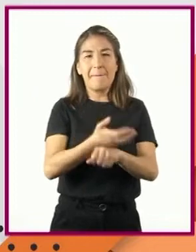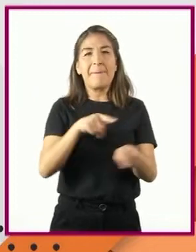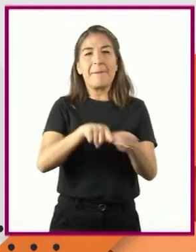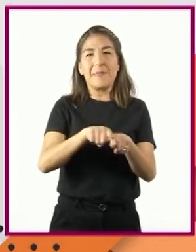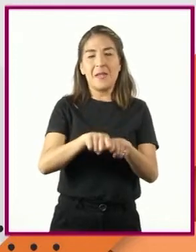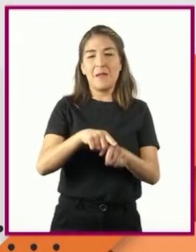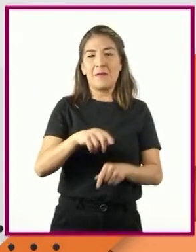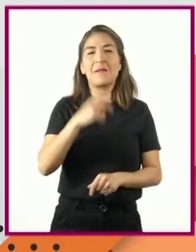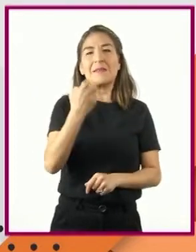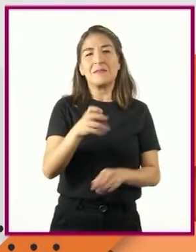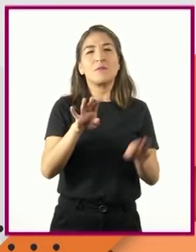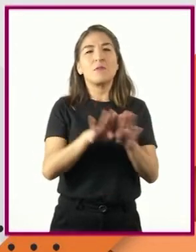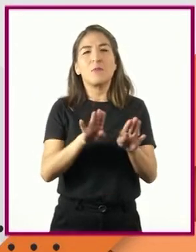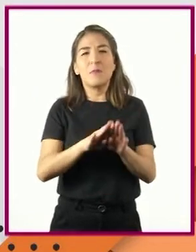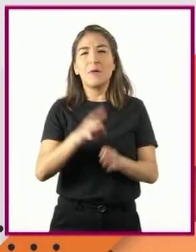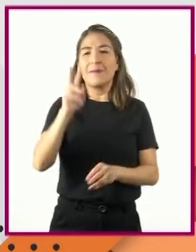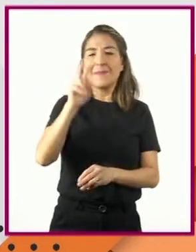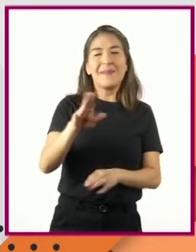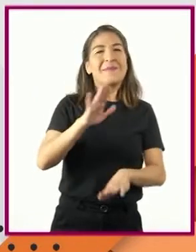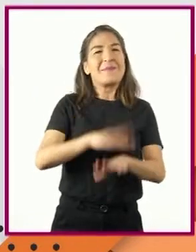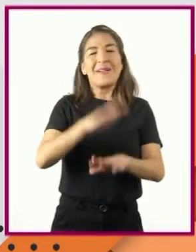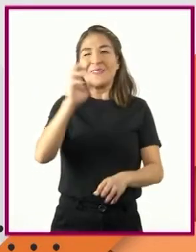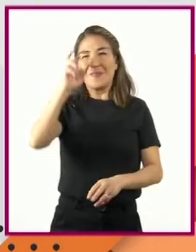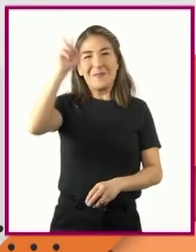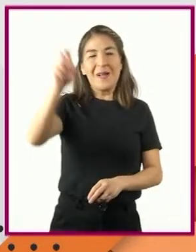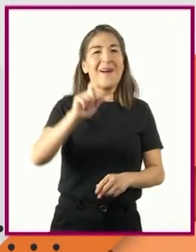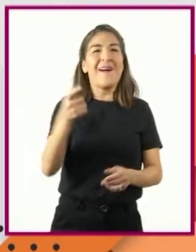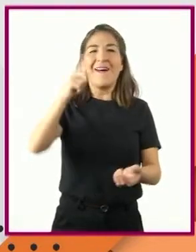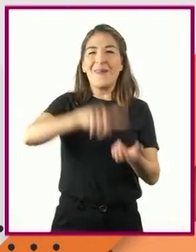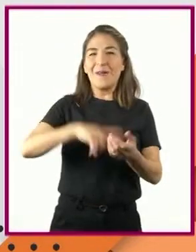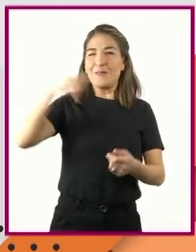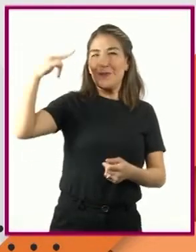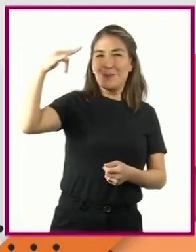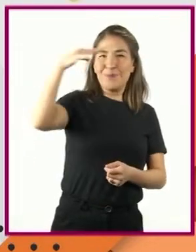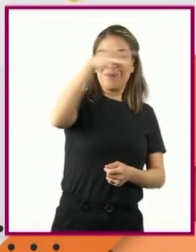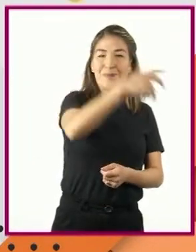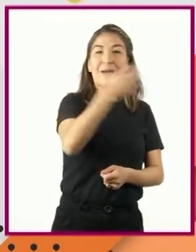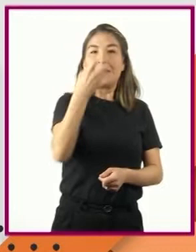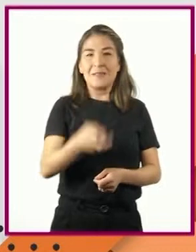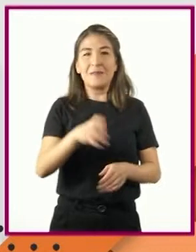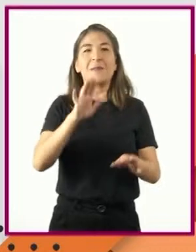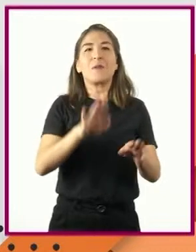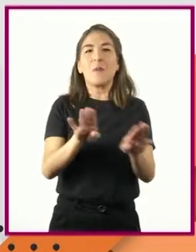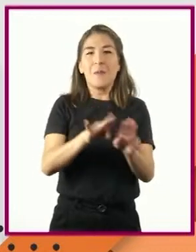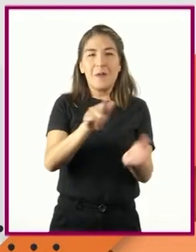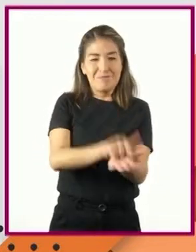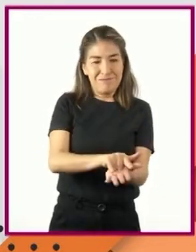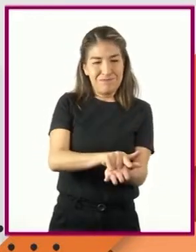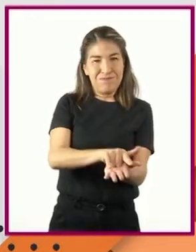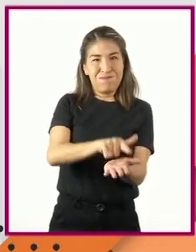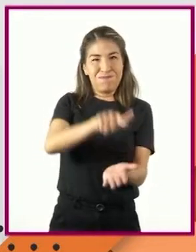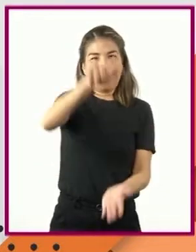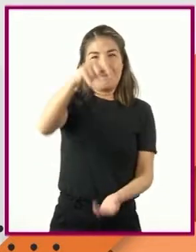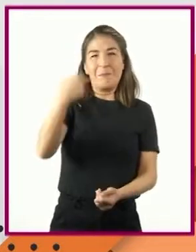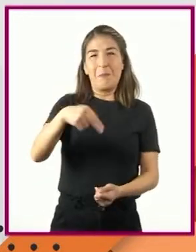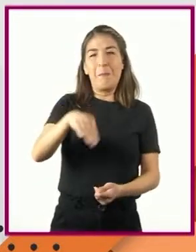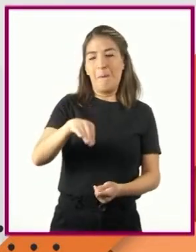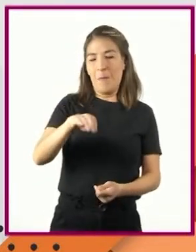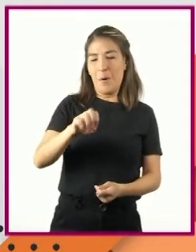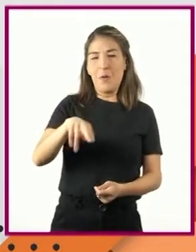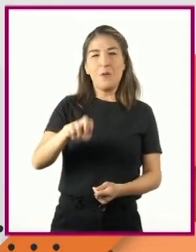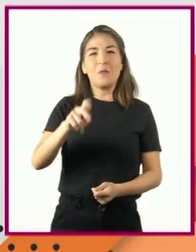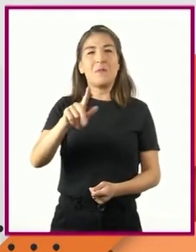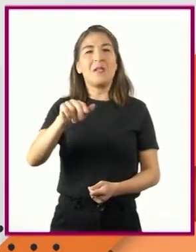Wright realizan su más anhelado sueño, volar, pues logran despegar del suelo en su monoplano y recorrer